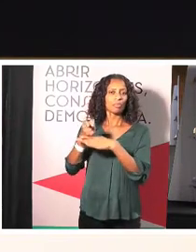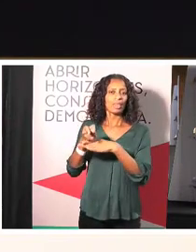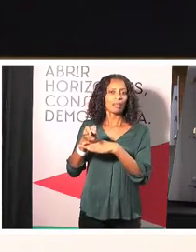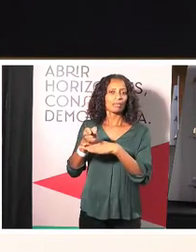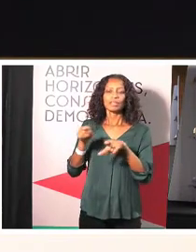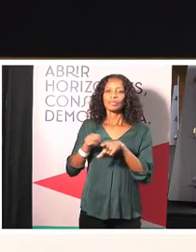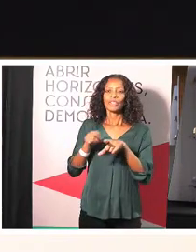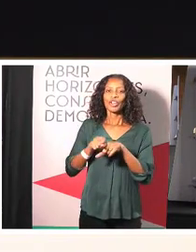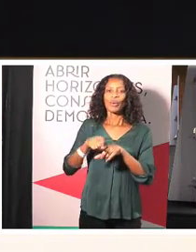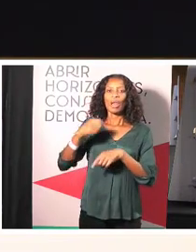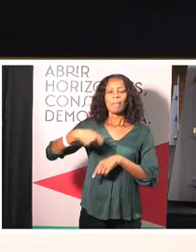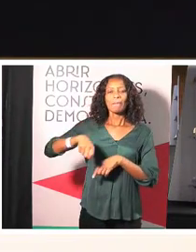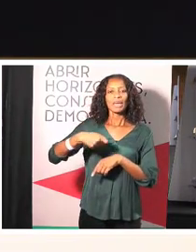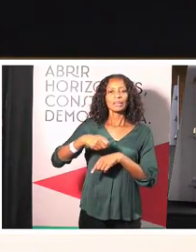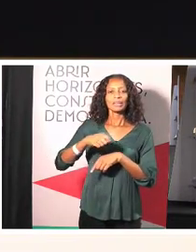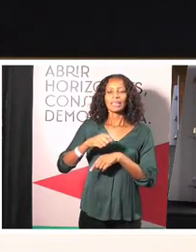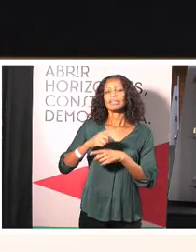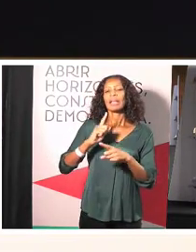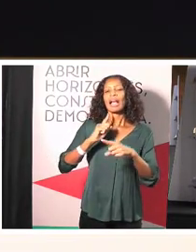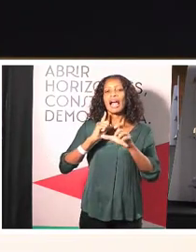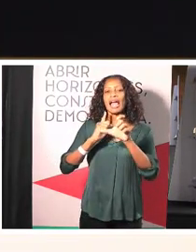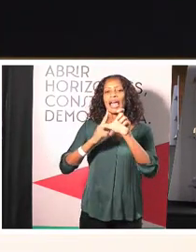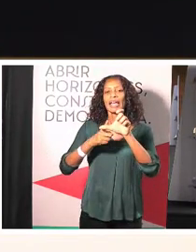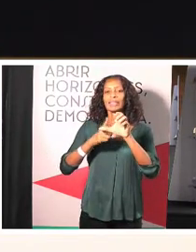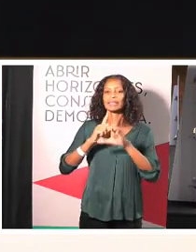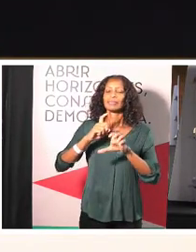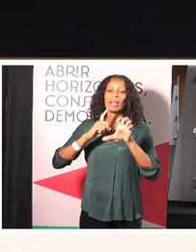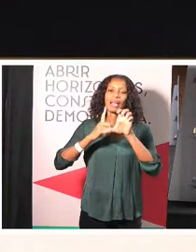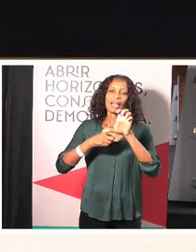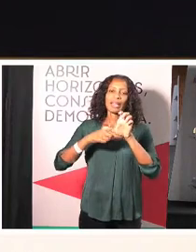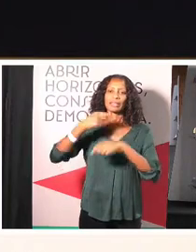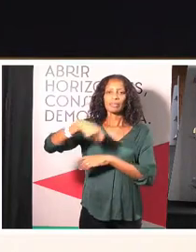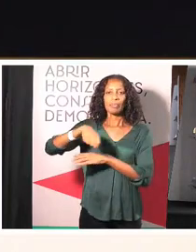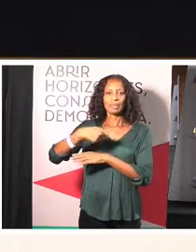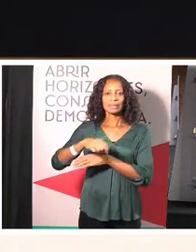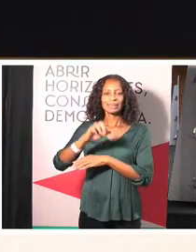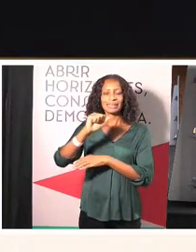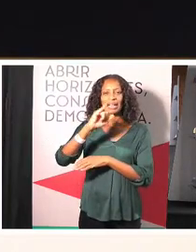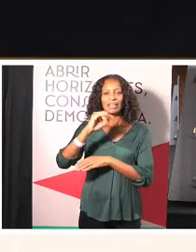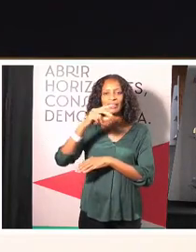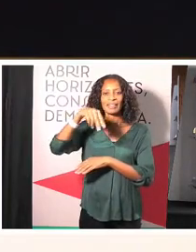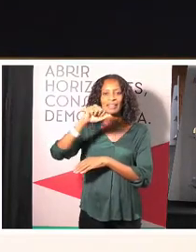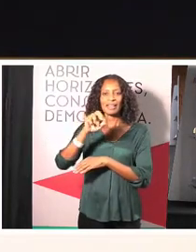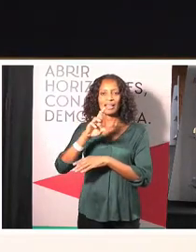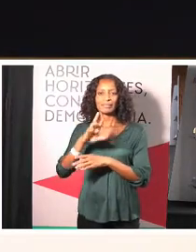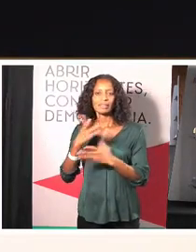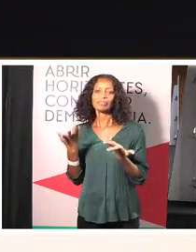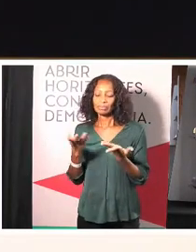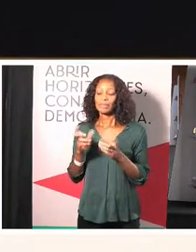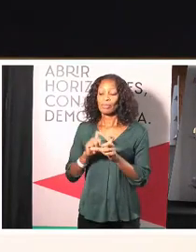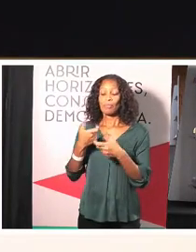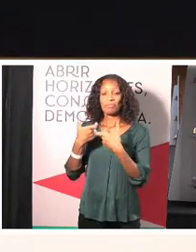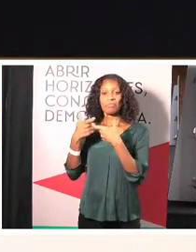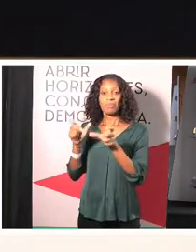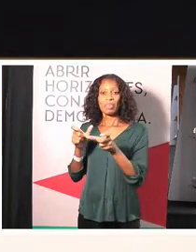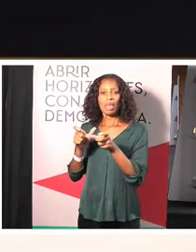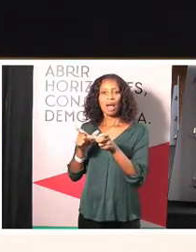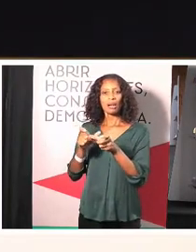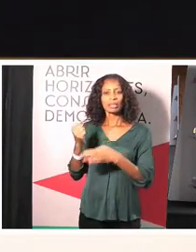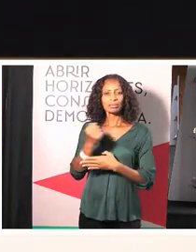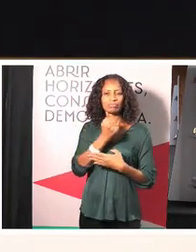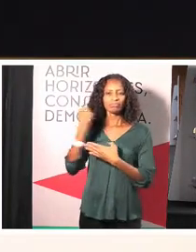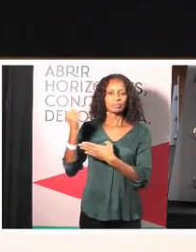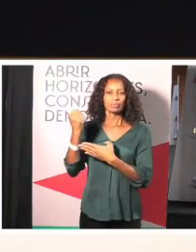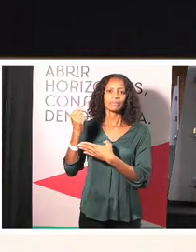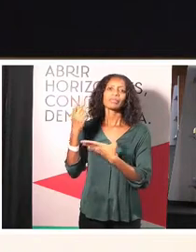están, digamos, en una pugna por quedarse con los recursos de siempre, con esta clase dominante, que son los inversores. Y ahí tenemos un hueco, ¿no?,